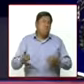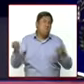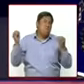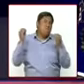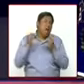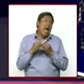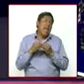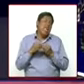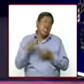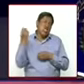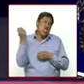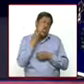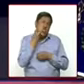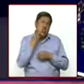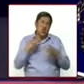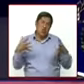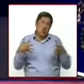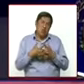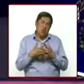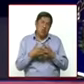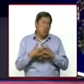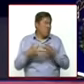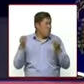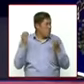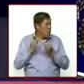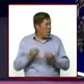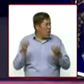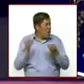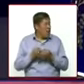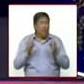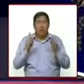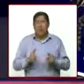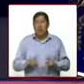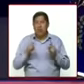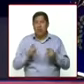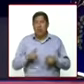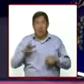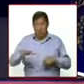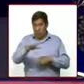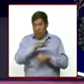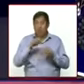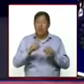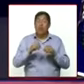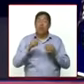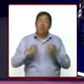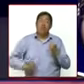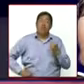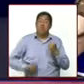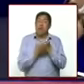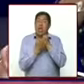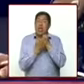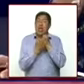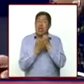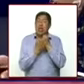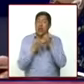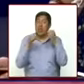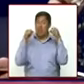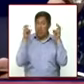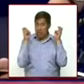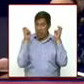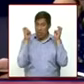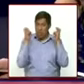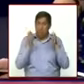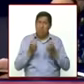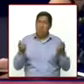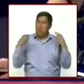radicaliza este punto de bloqueo. Van llegando más personas, más sectores sociales a reforzar en específico este